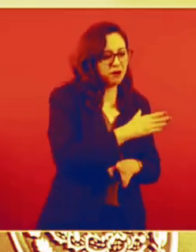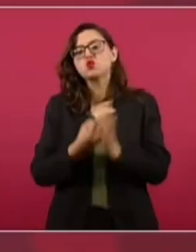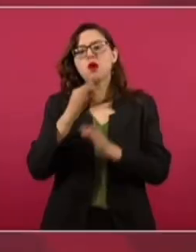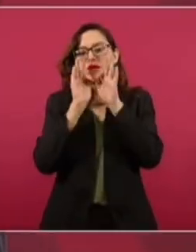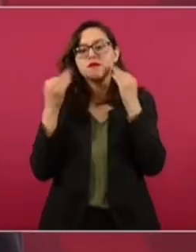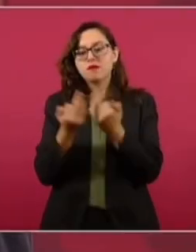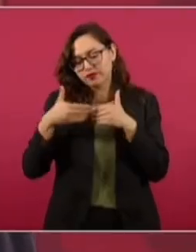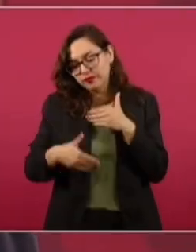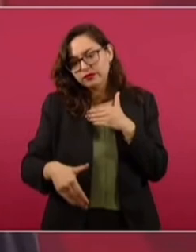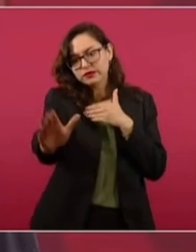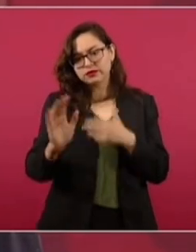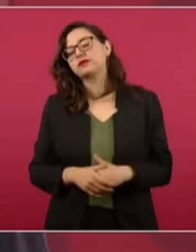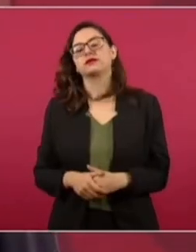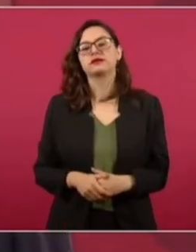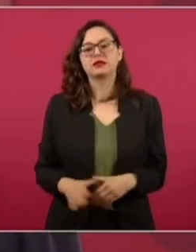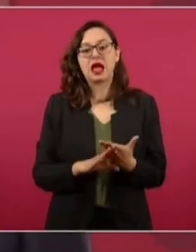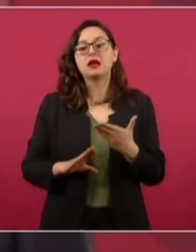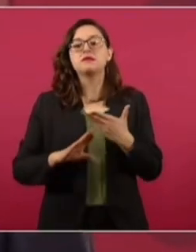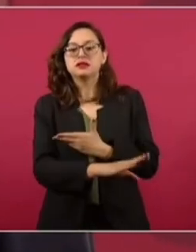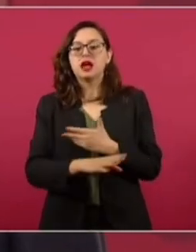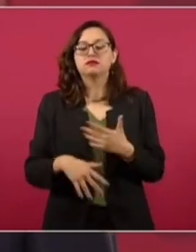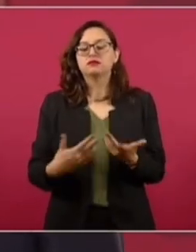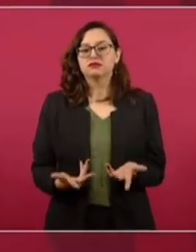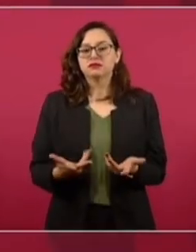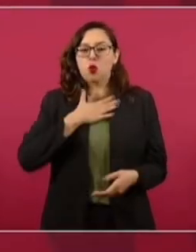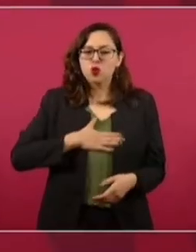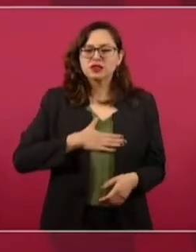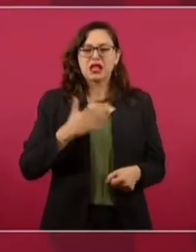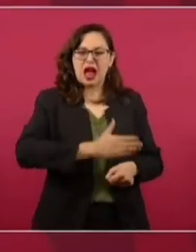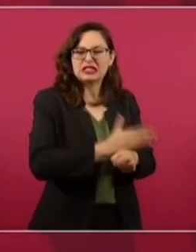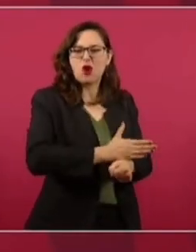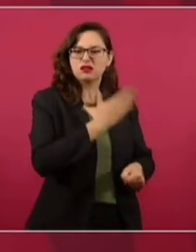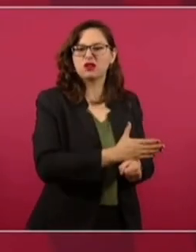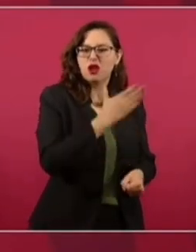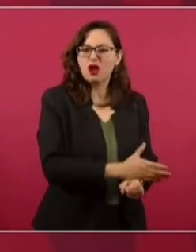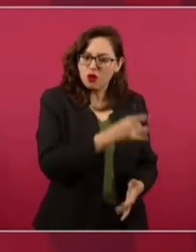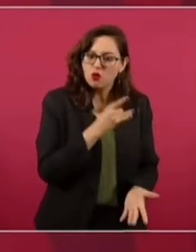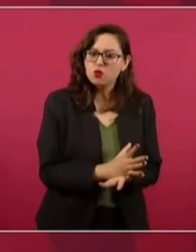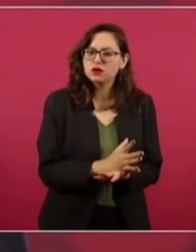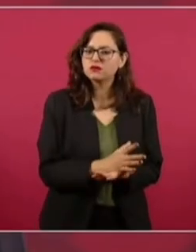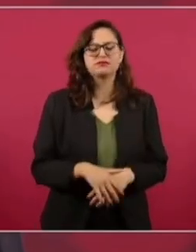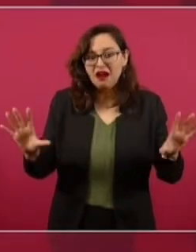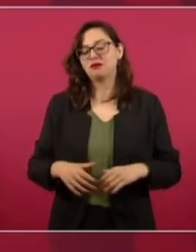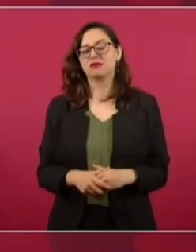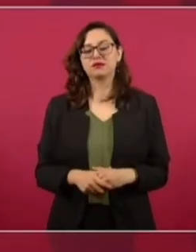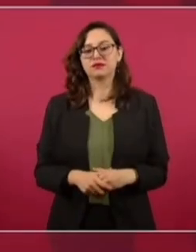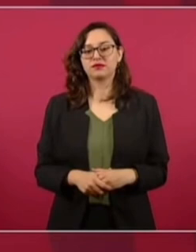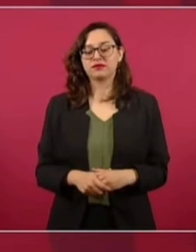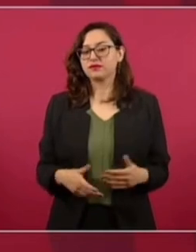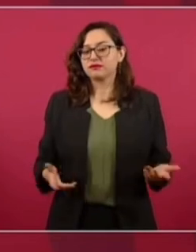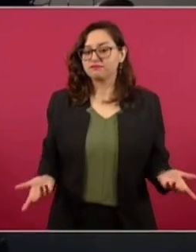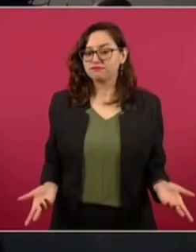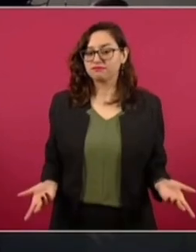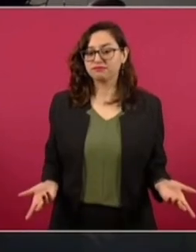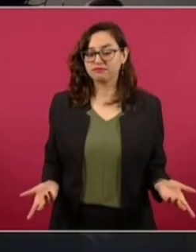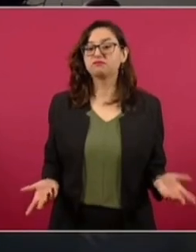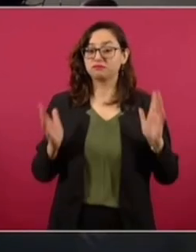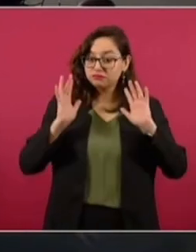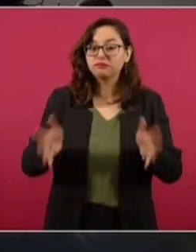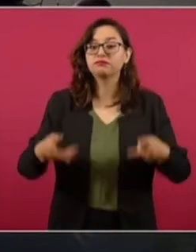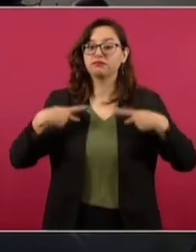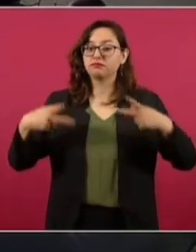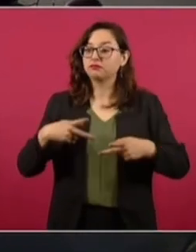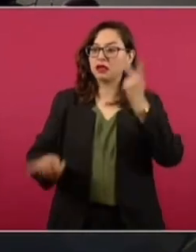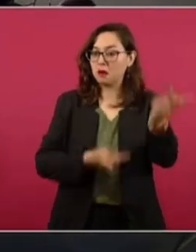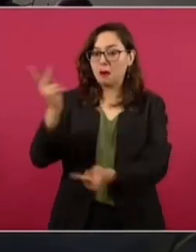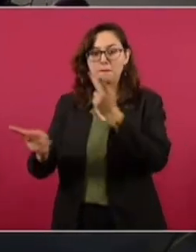fuerte la venganza. La justicia no solo es castigar, la justicia también es prevenir. Entonces, hubo una consulta.